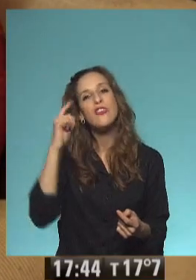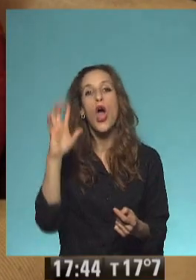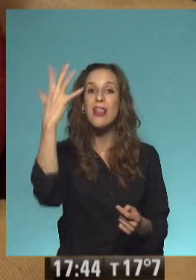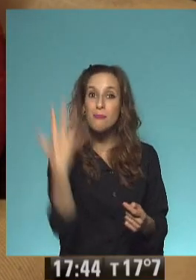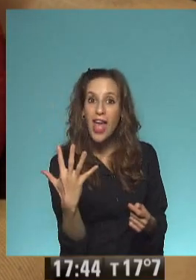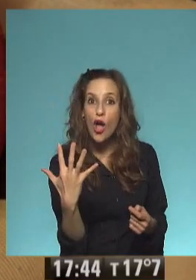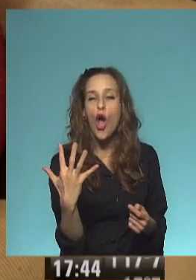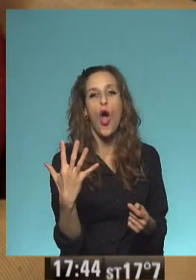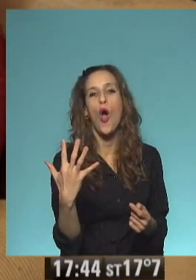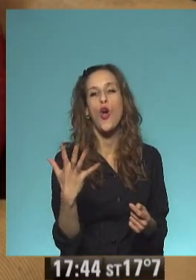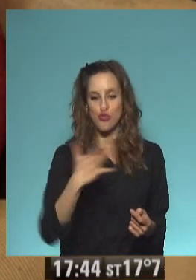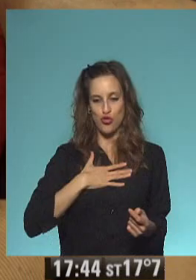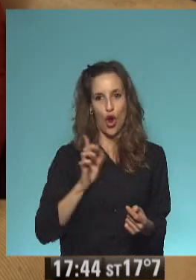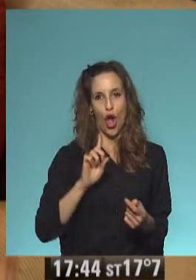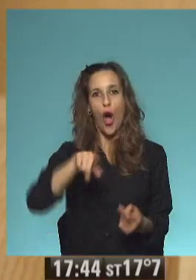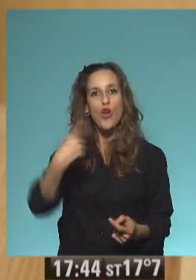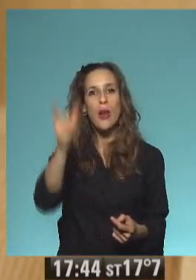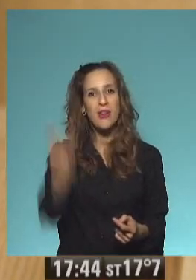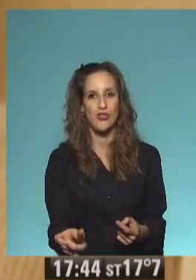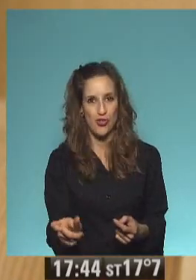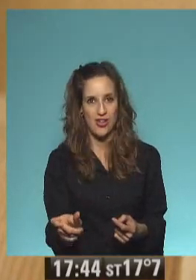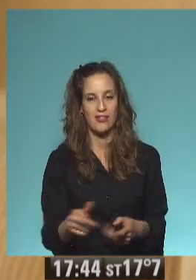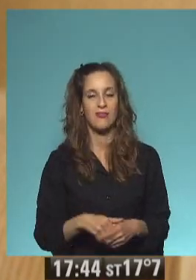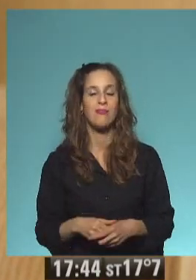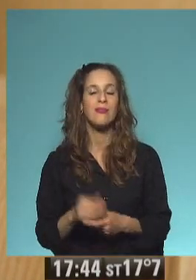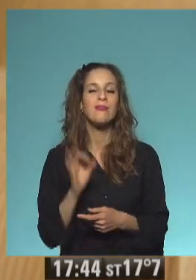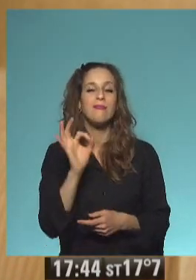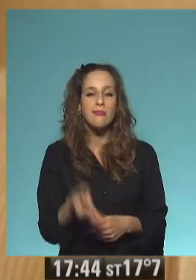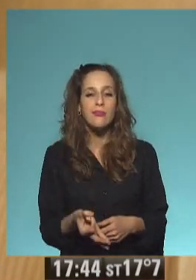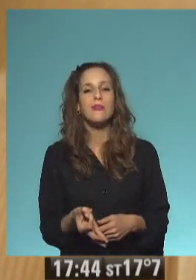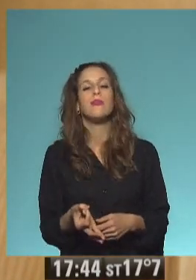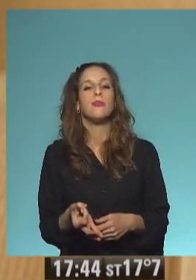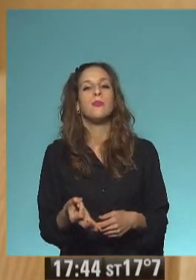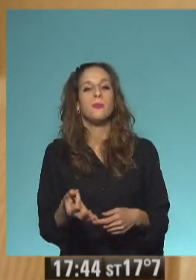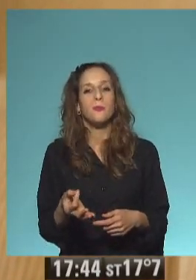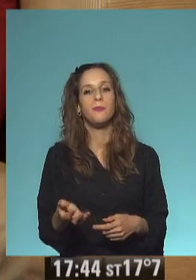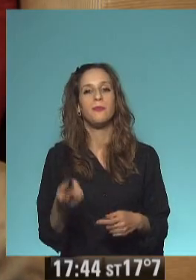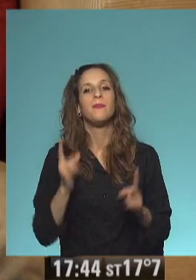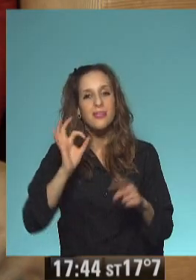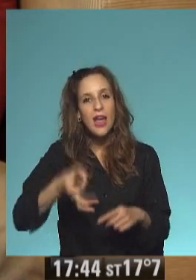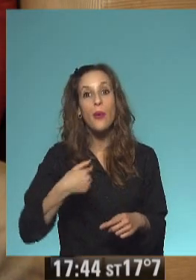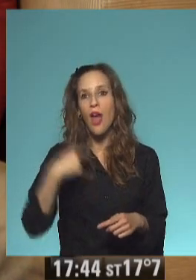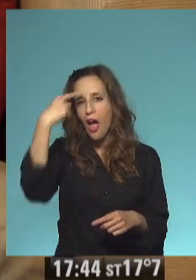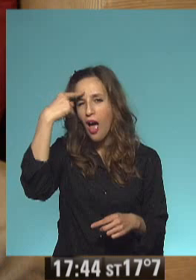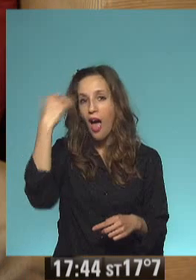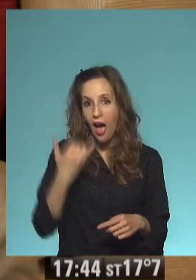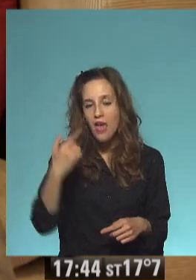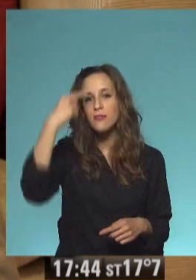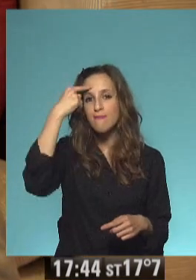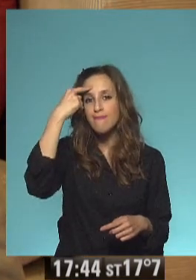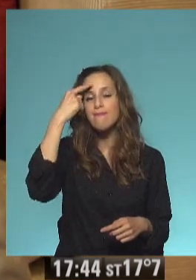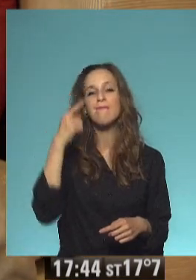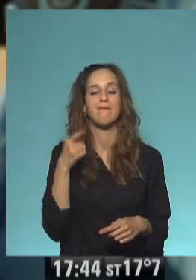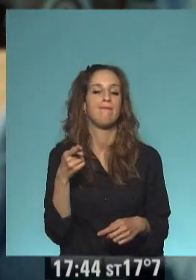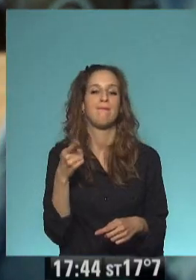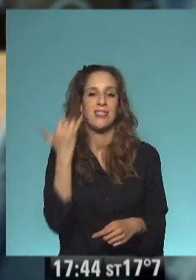persona. Excelente, sos una genia. Saber que el sticker está en tu frente significa que tenés teoría de la